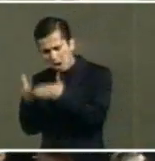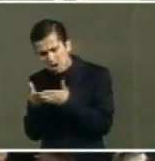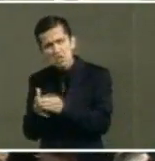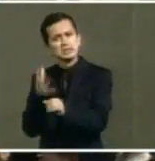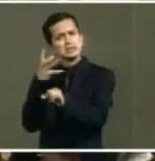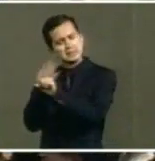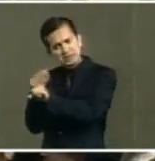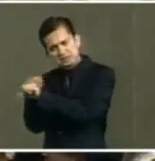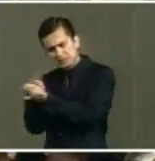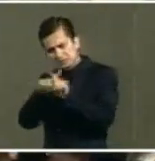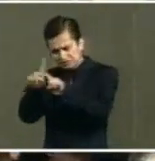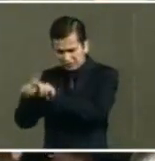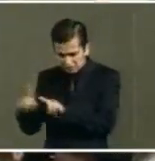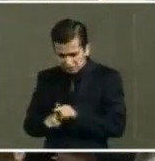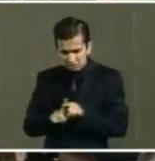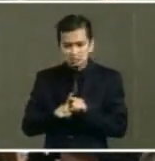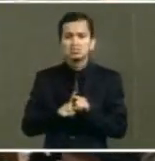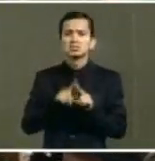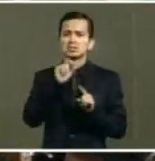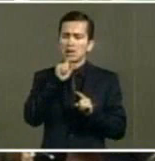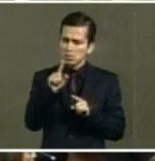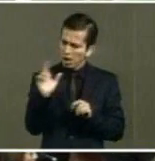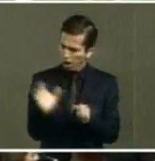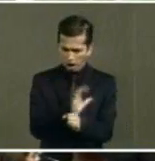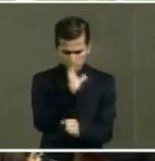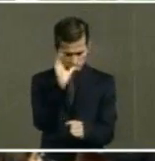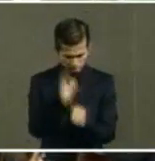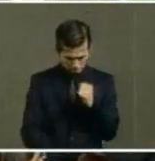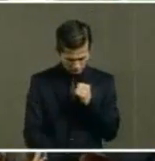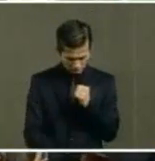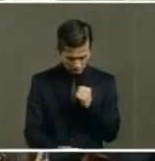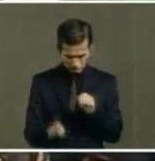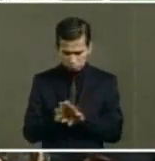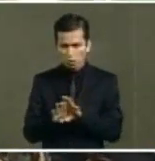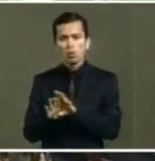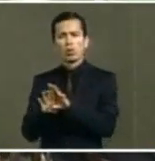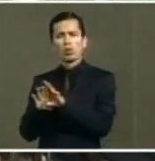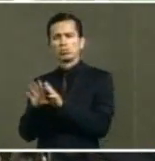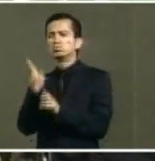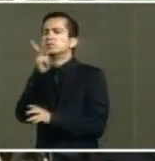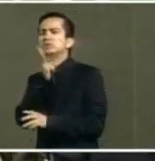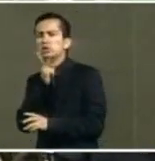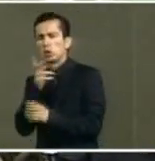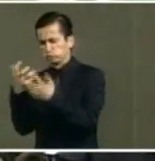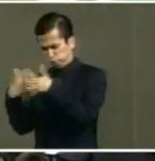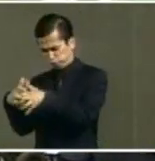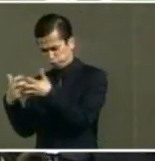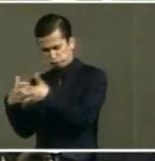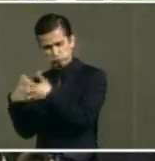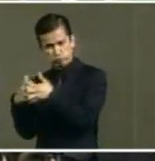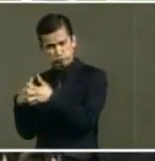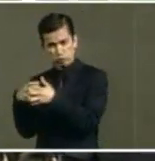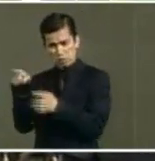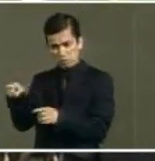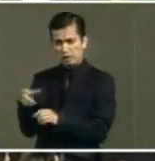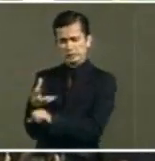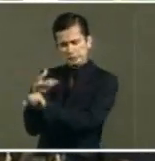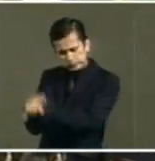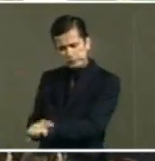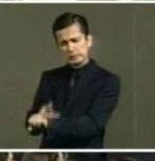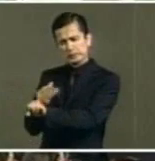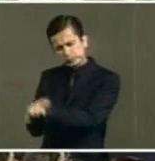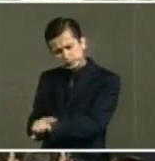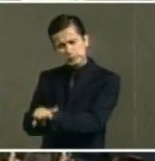turísticos. Terminamos la reconfiguración de la refinería de Minatitlán y gracias a la inversión que hemos hecho en